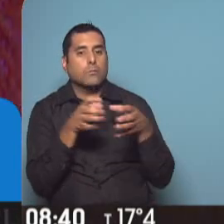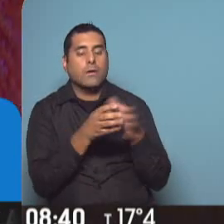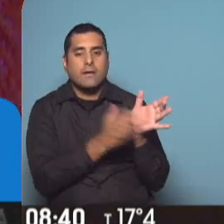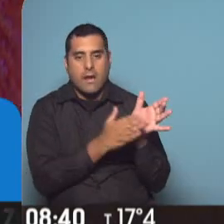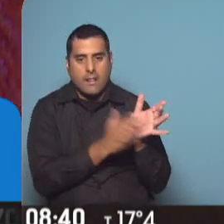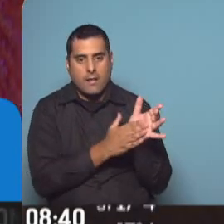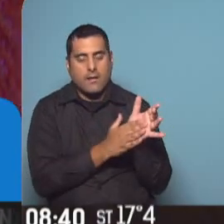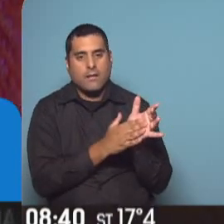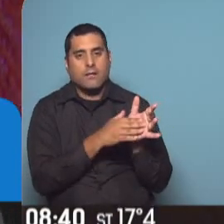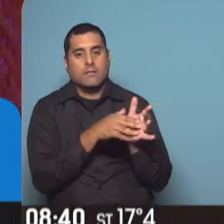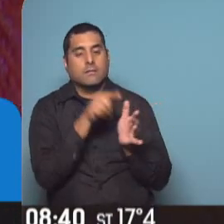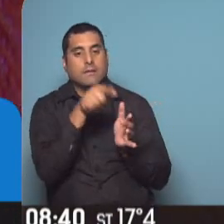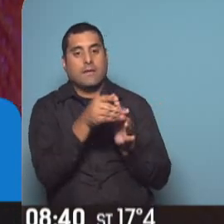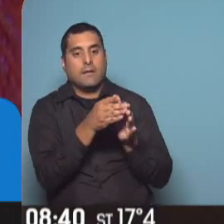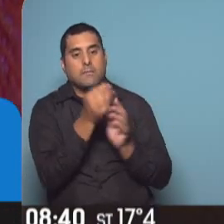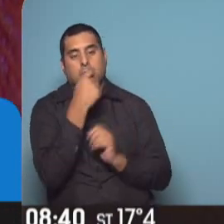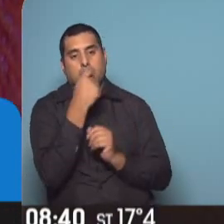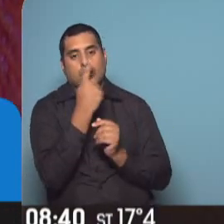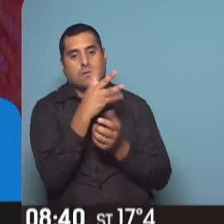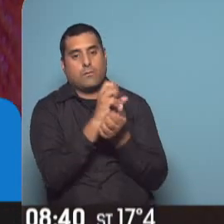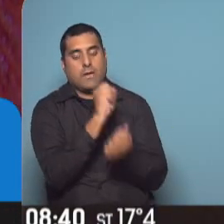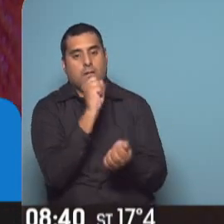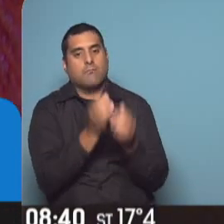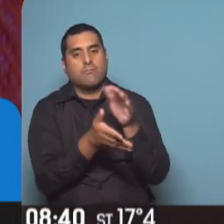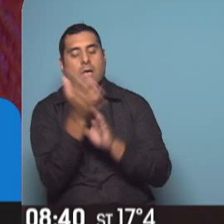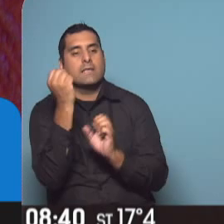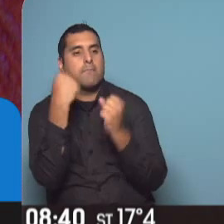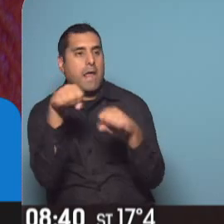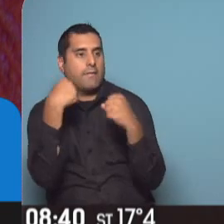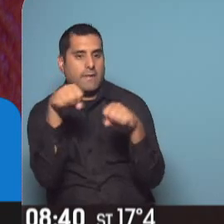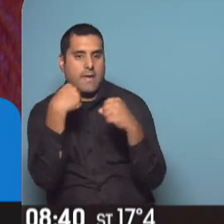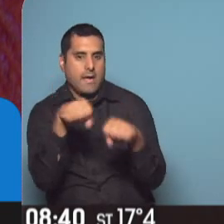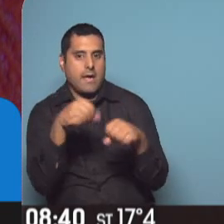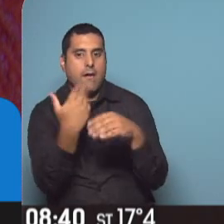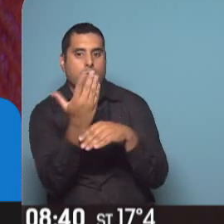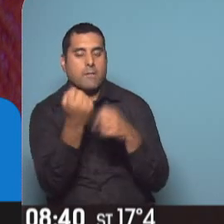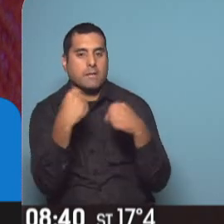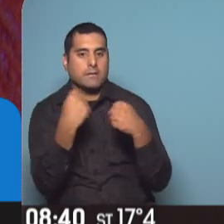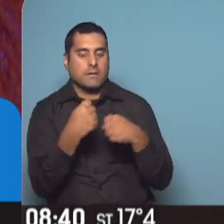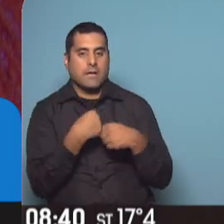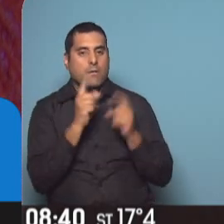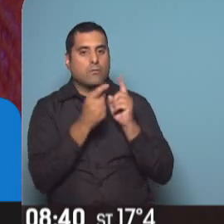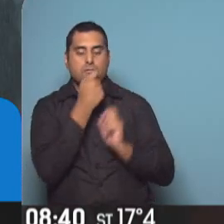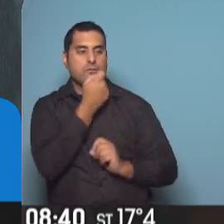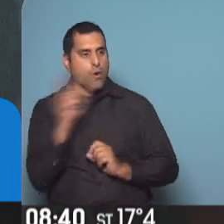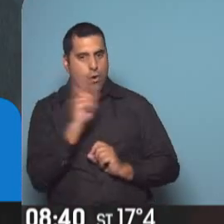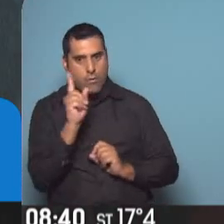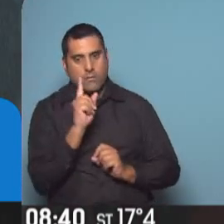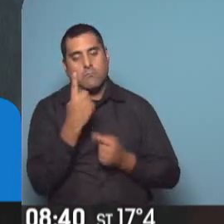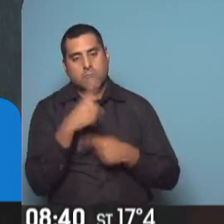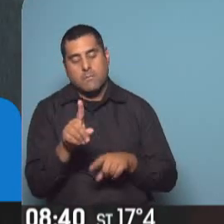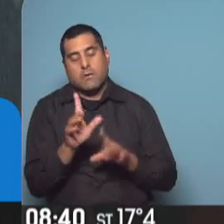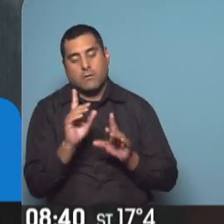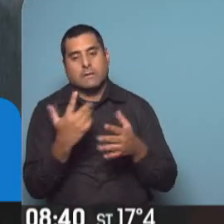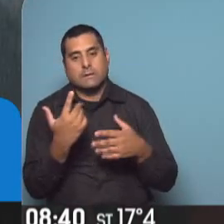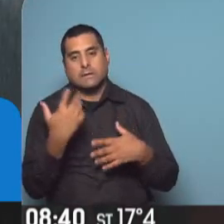opuesto a estas prácticas profesionalizantes que nosotros queremos que que éste que tienen que ser todavía mucho más incentivados por supuesto que a través del libro también